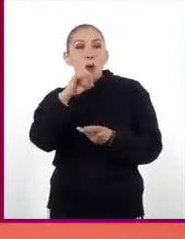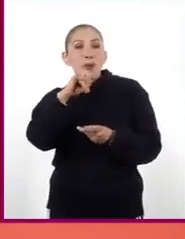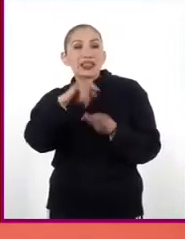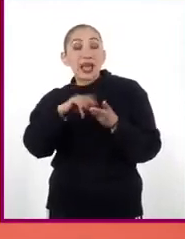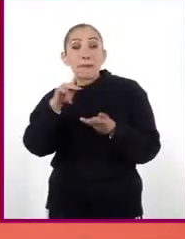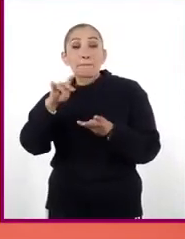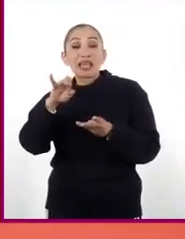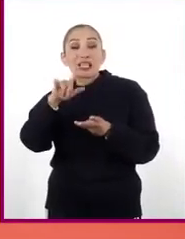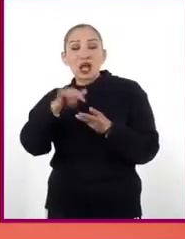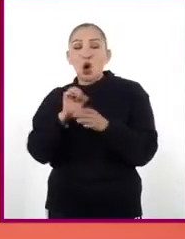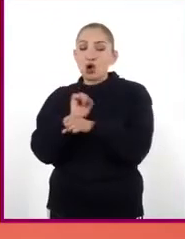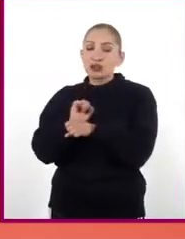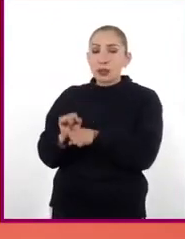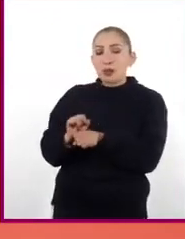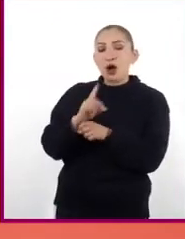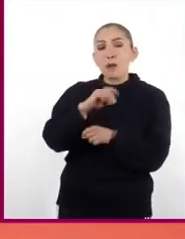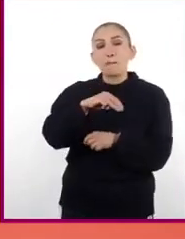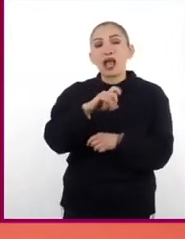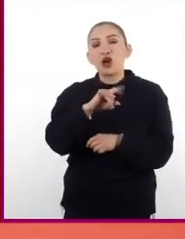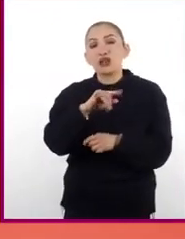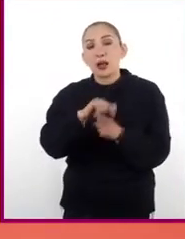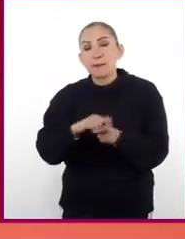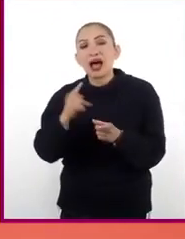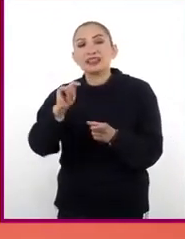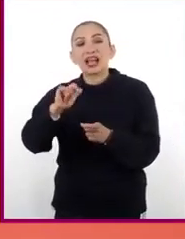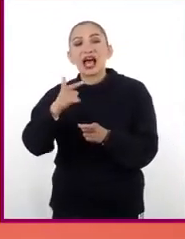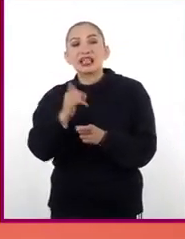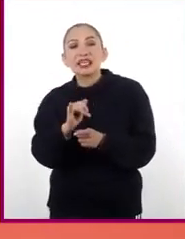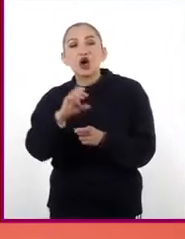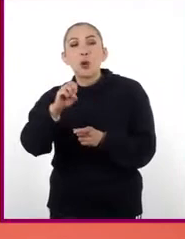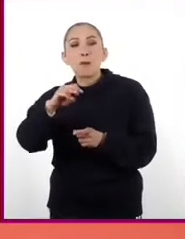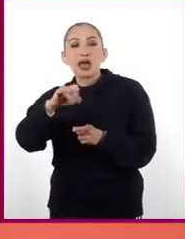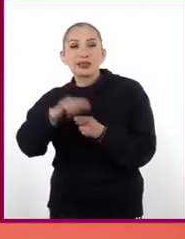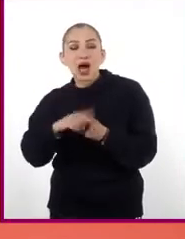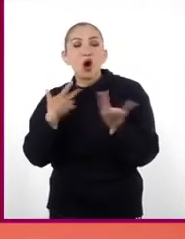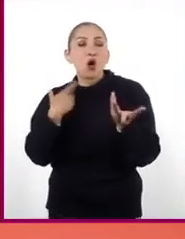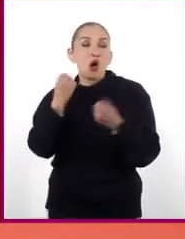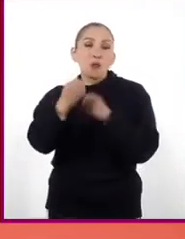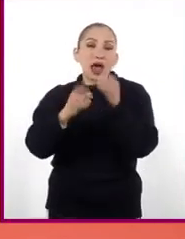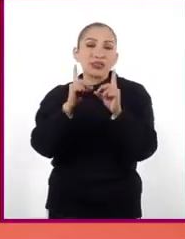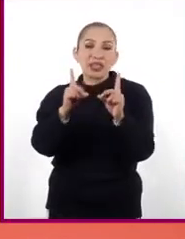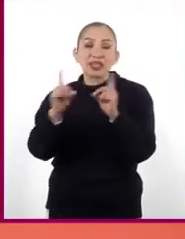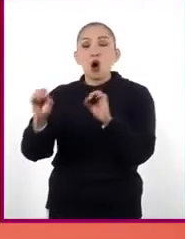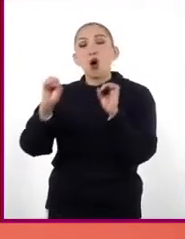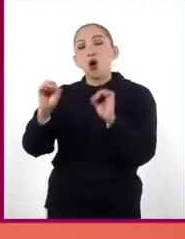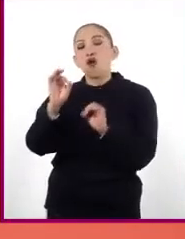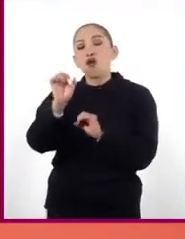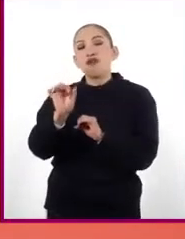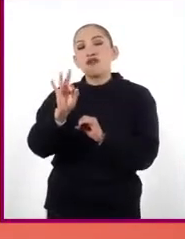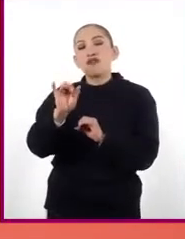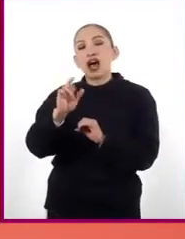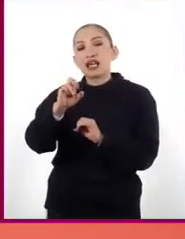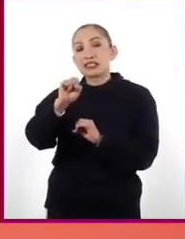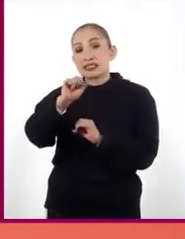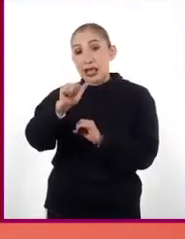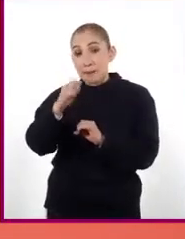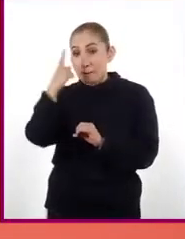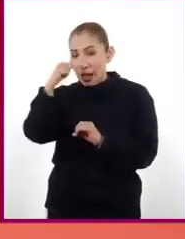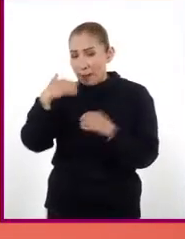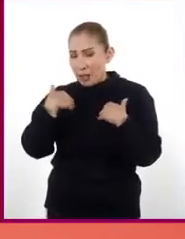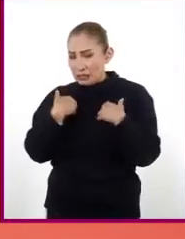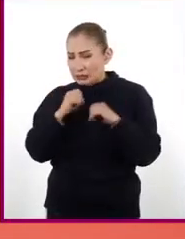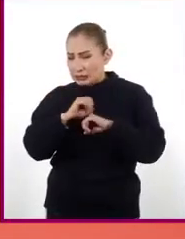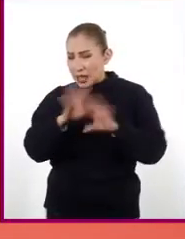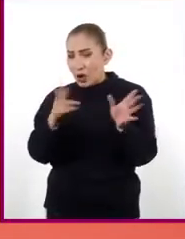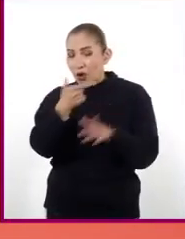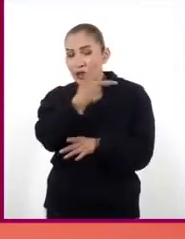pieza, y géneros simples como el melodrama, la tragicomedia, la obra didáctica y la farsa. Para una mejor